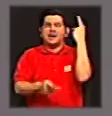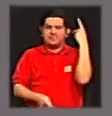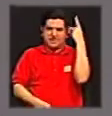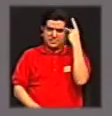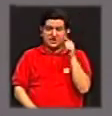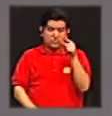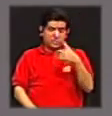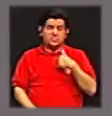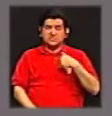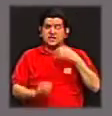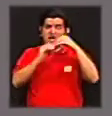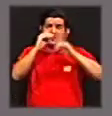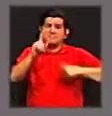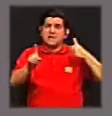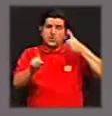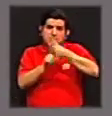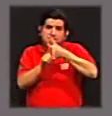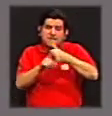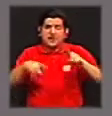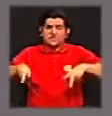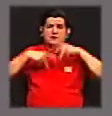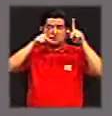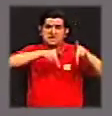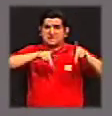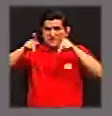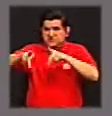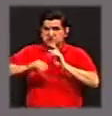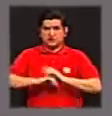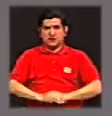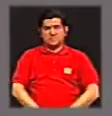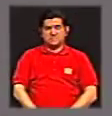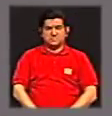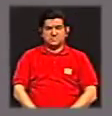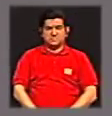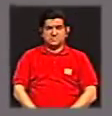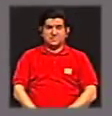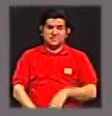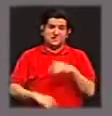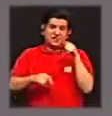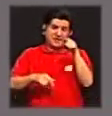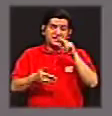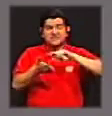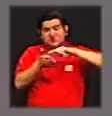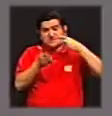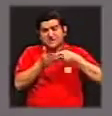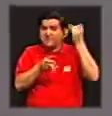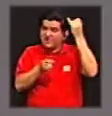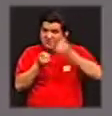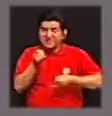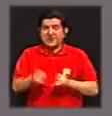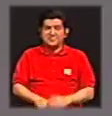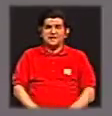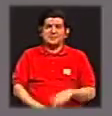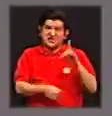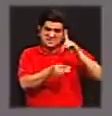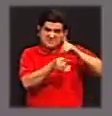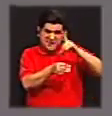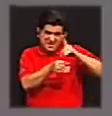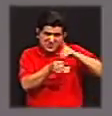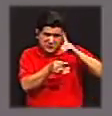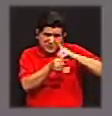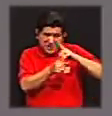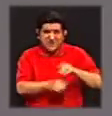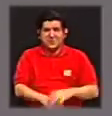políticos tienen menos impacto en la vida de las personas, lleva a la conclusión que, por supuesto, para diputados va a haber